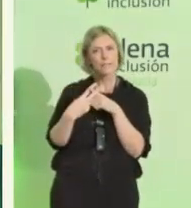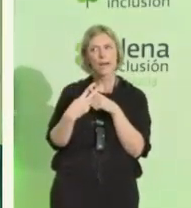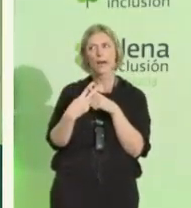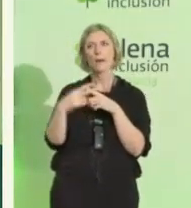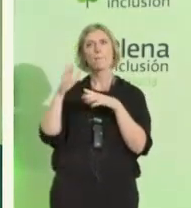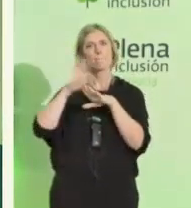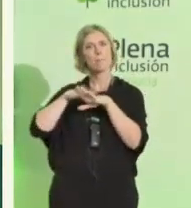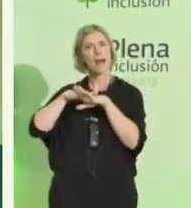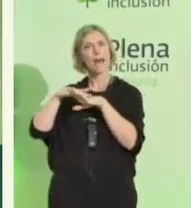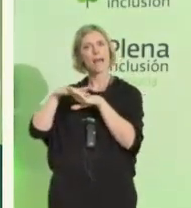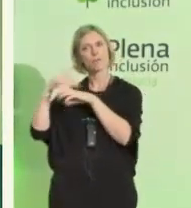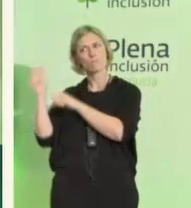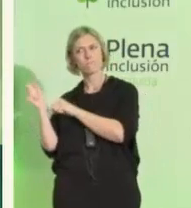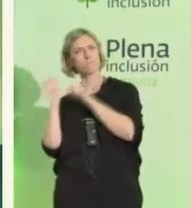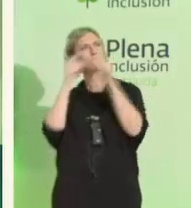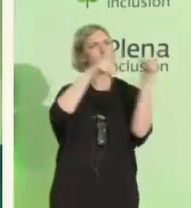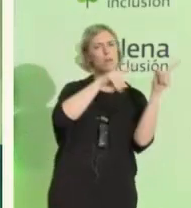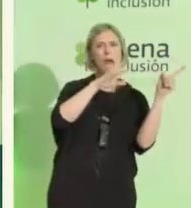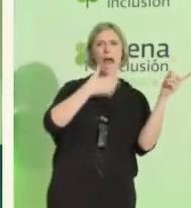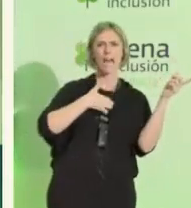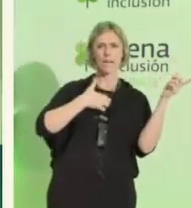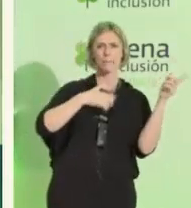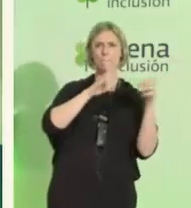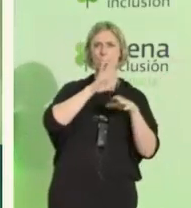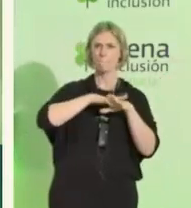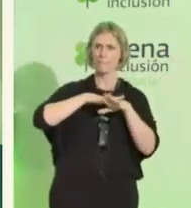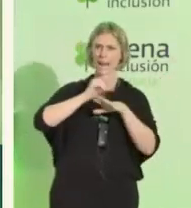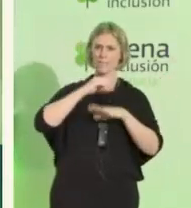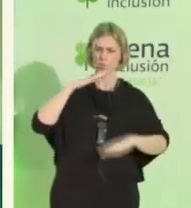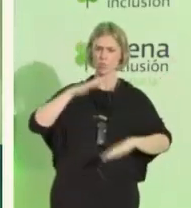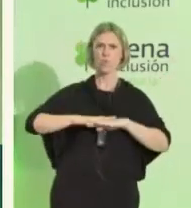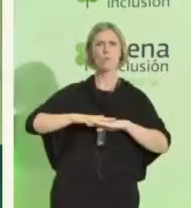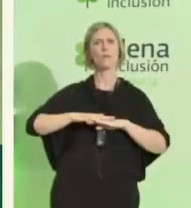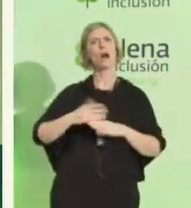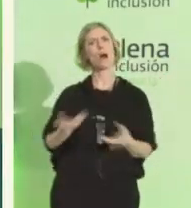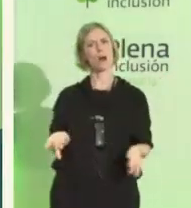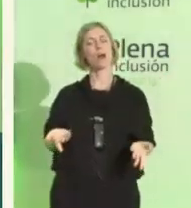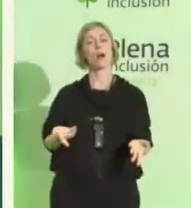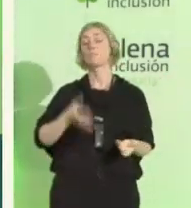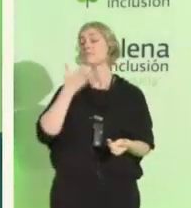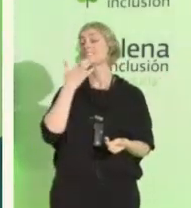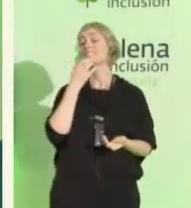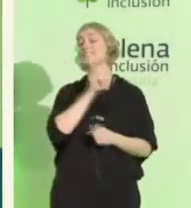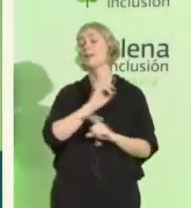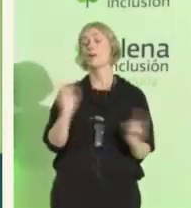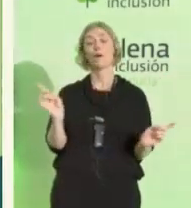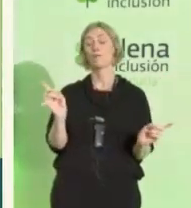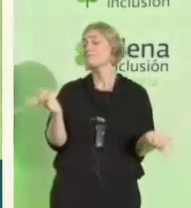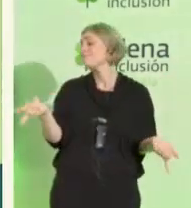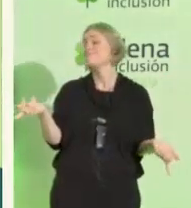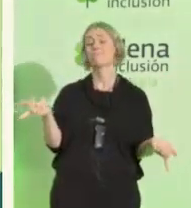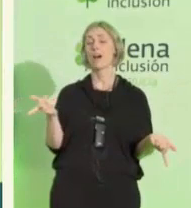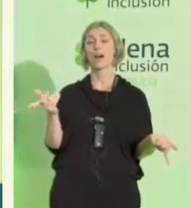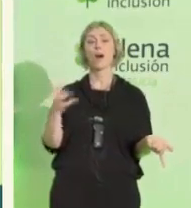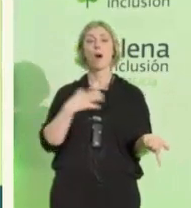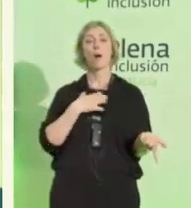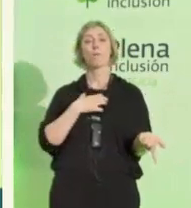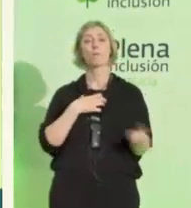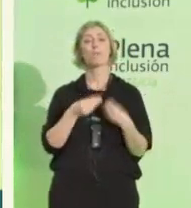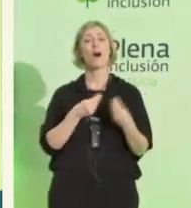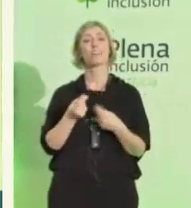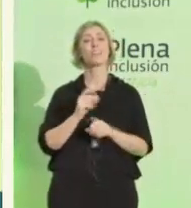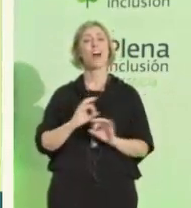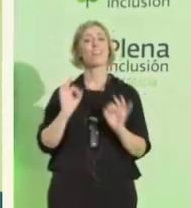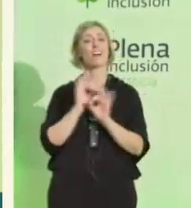Argentina que se cumpla porque si no no podemos hacer nada y yo hay